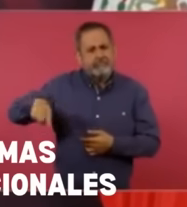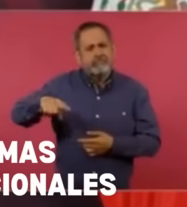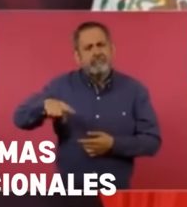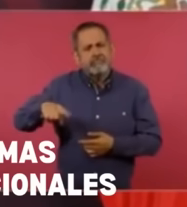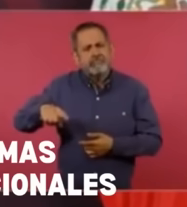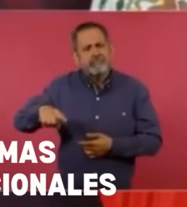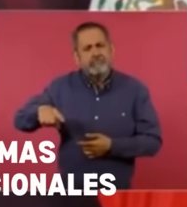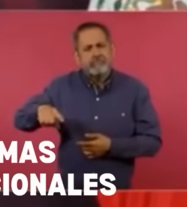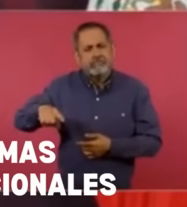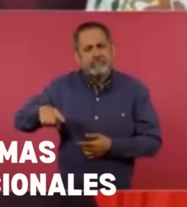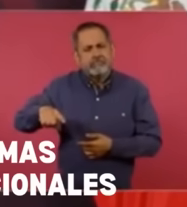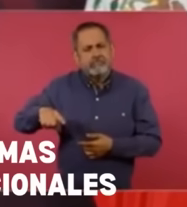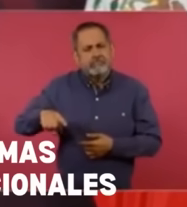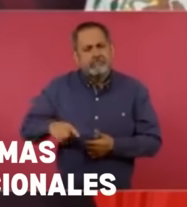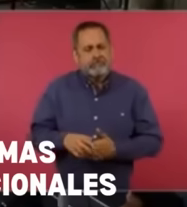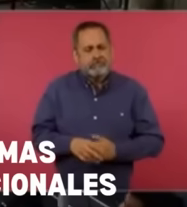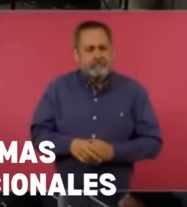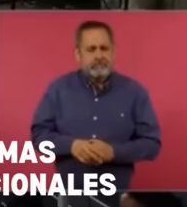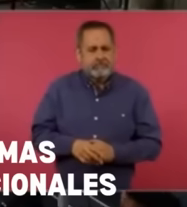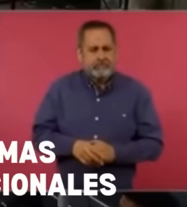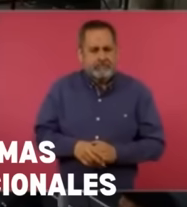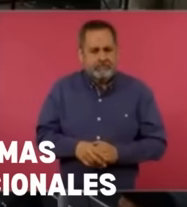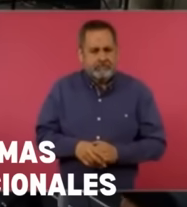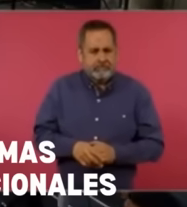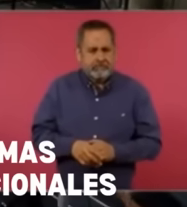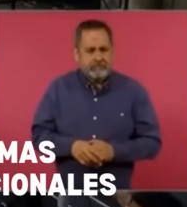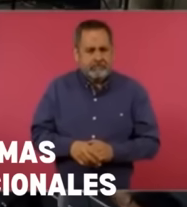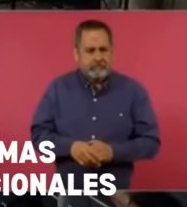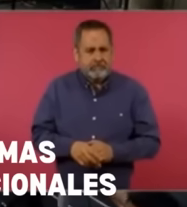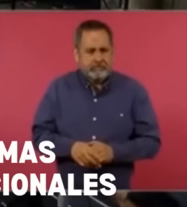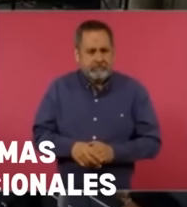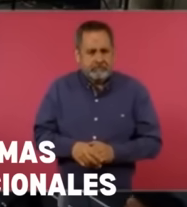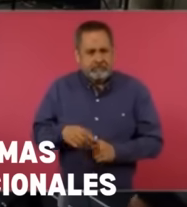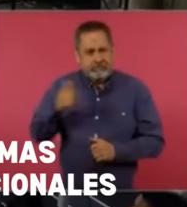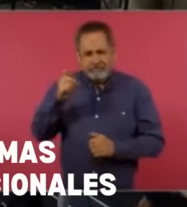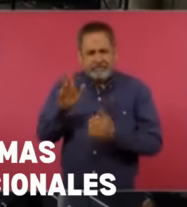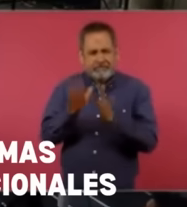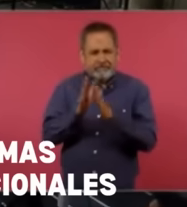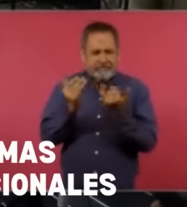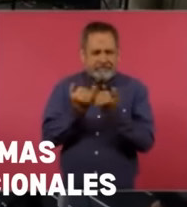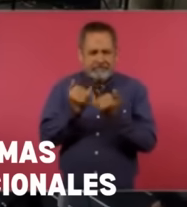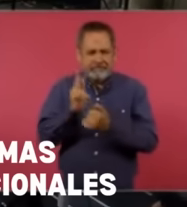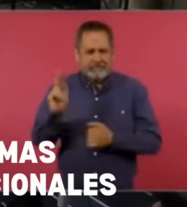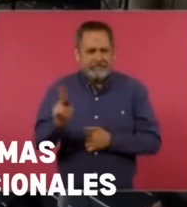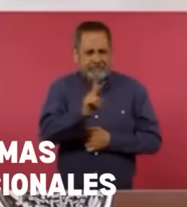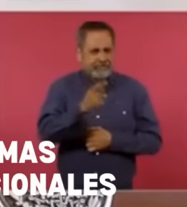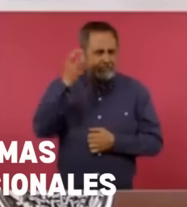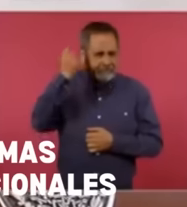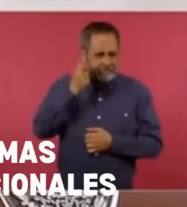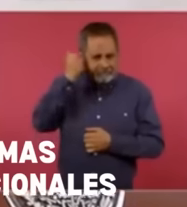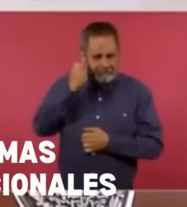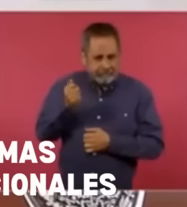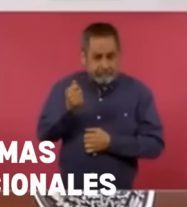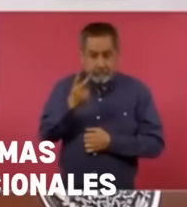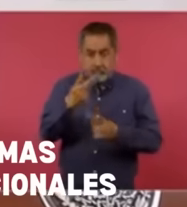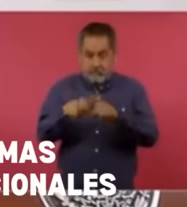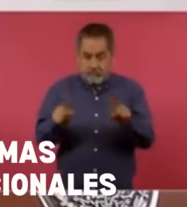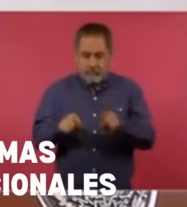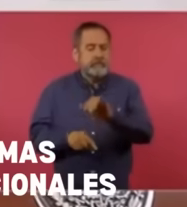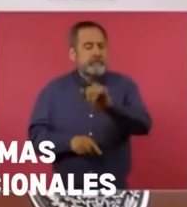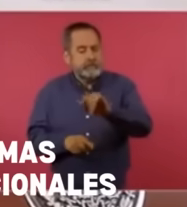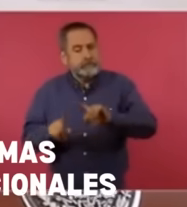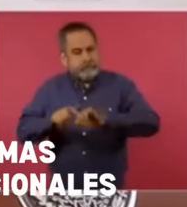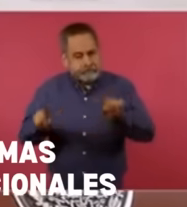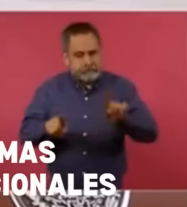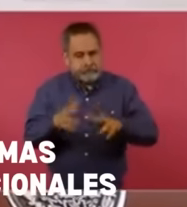jubilados similar a la de las pensiones que propone sería similar a la reforma de pensiones estando son dos una